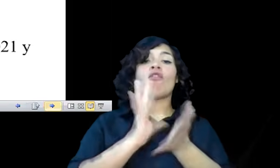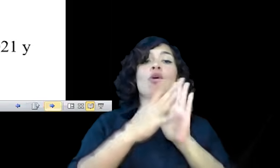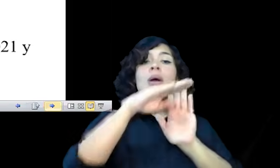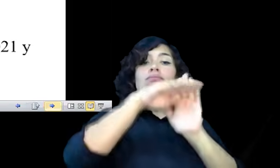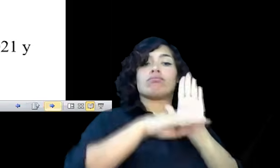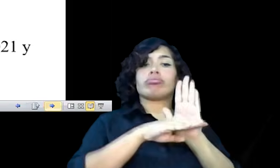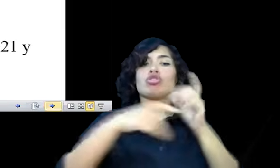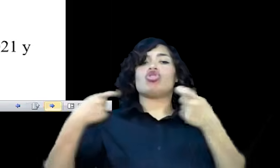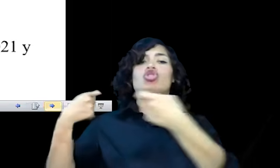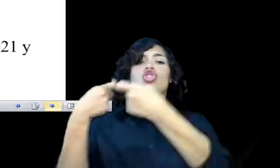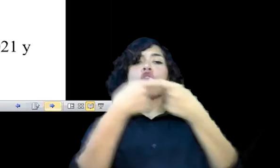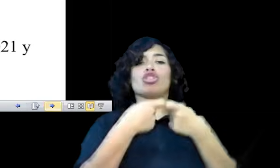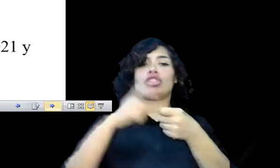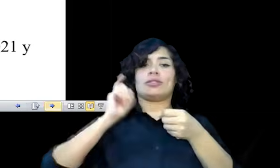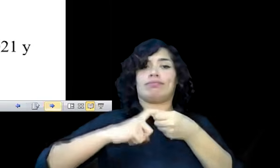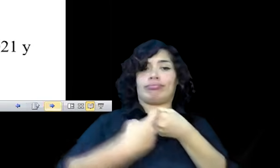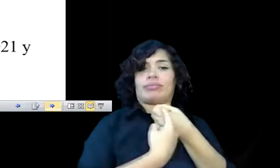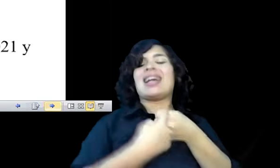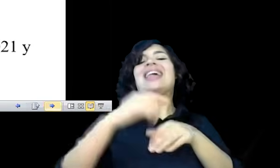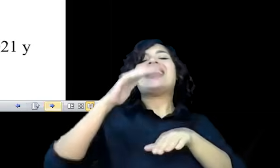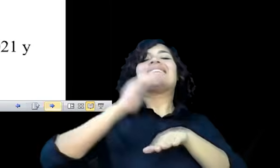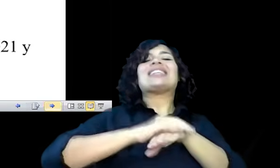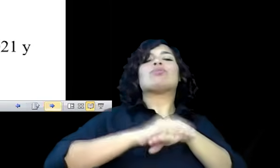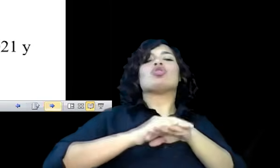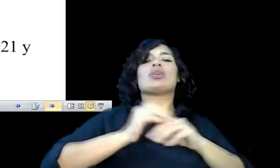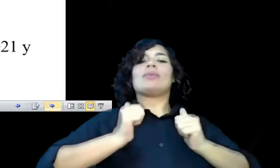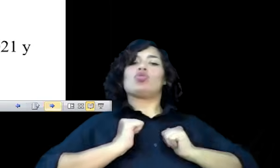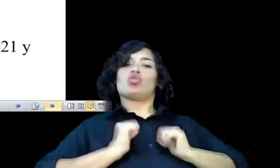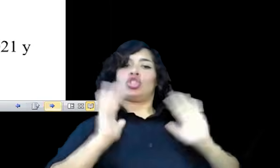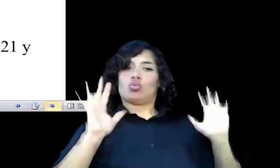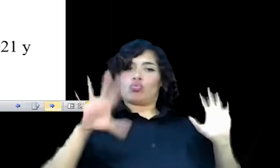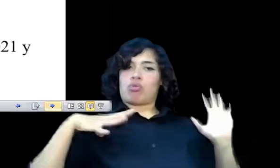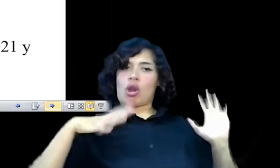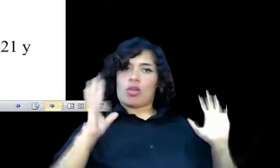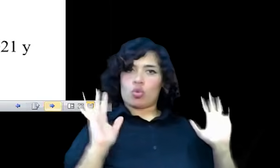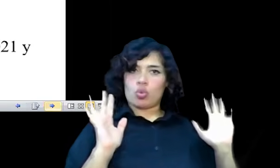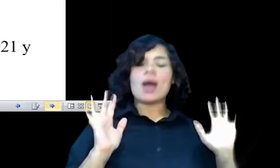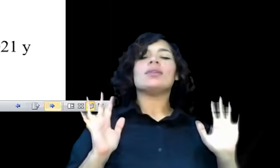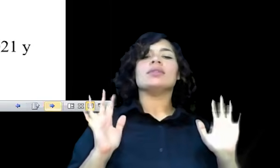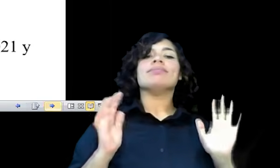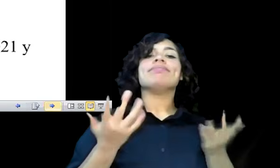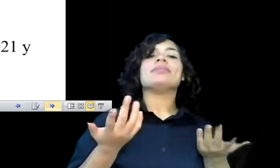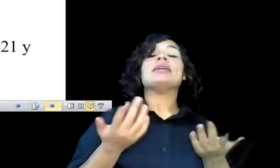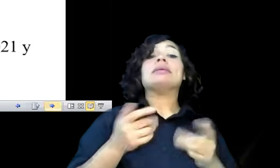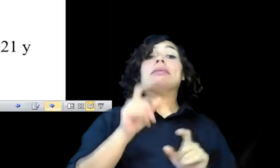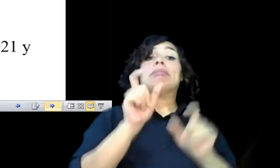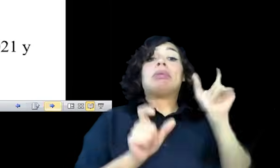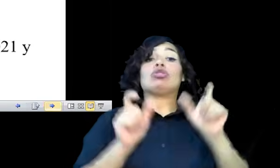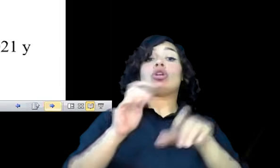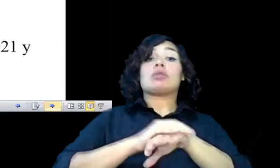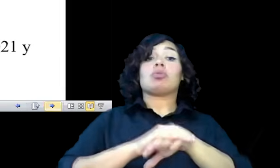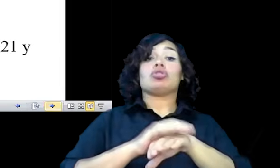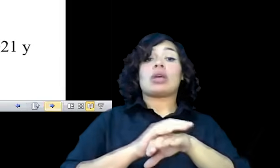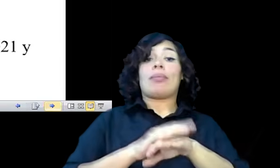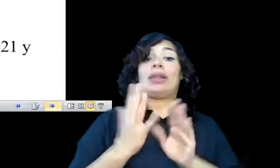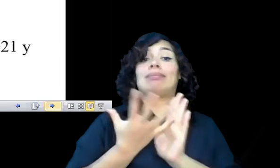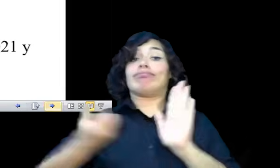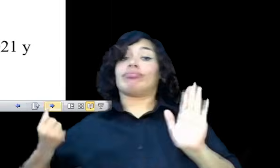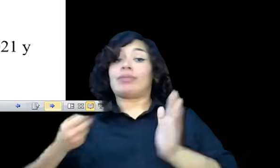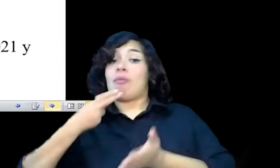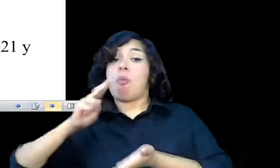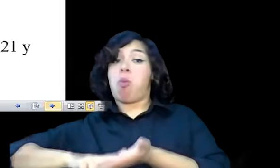participaciones societarias, para el responsable sustituto, ¿sí? Para la empresa que debía retener el impuesto e ingresarlo.